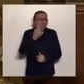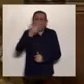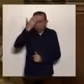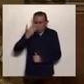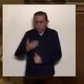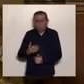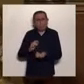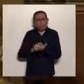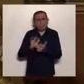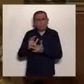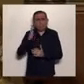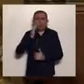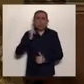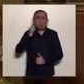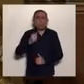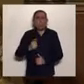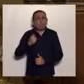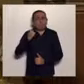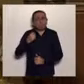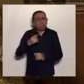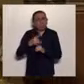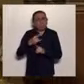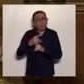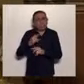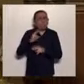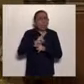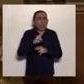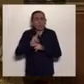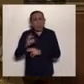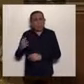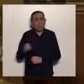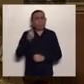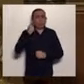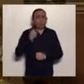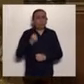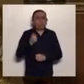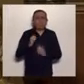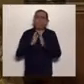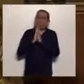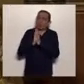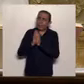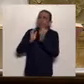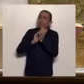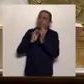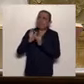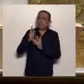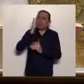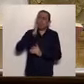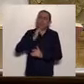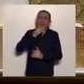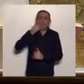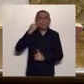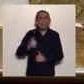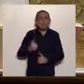la presencia de Jesús, buen pastor, que siempre nos cuida y sostiene. Oremos. Jesús,